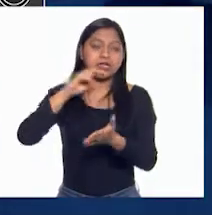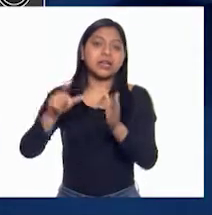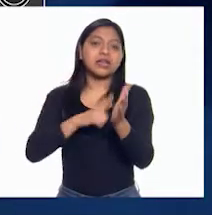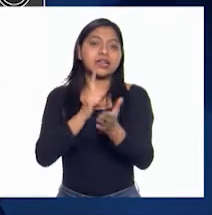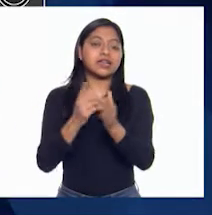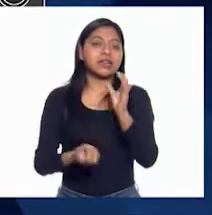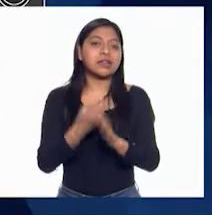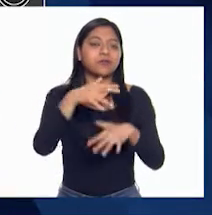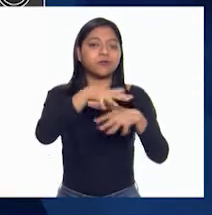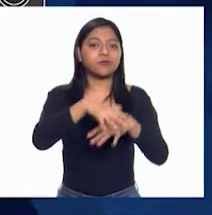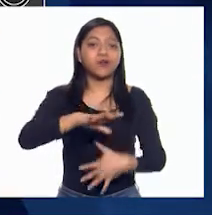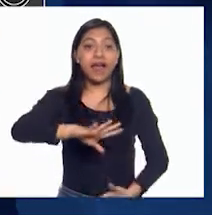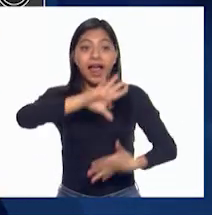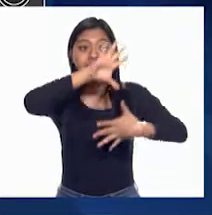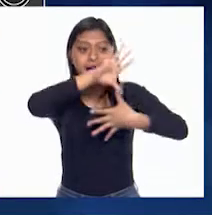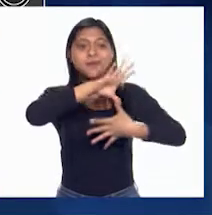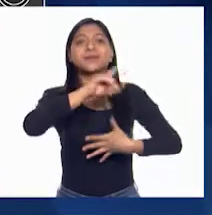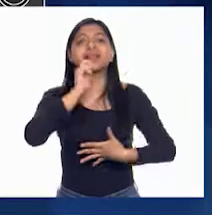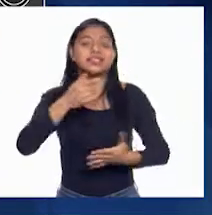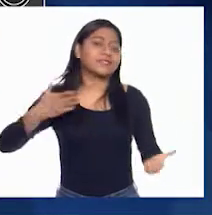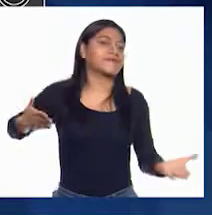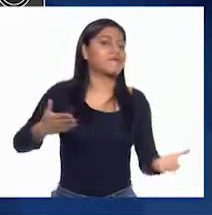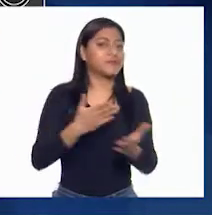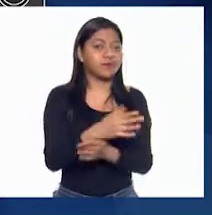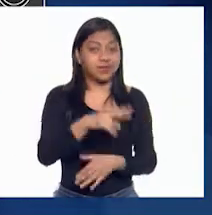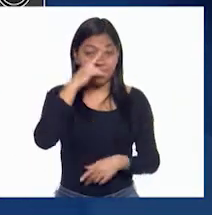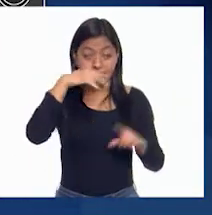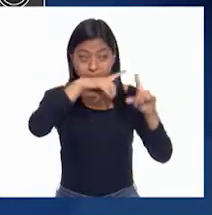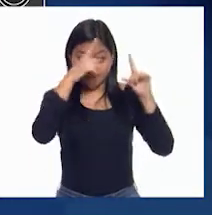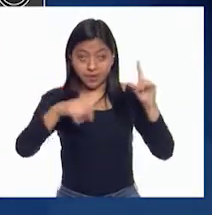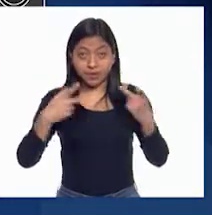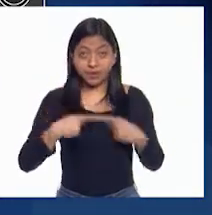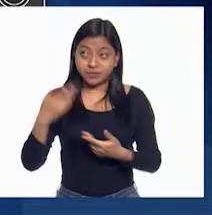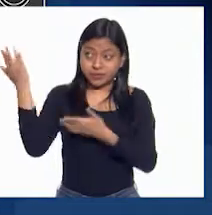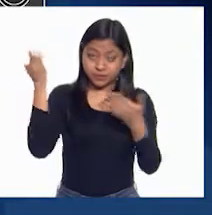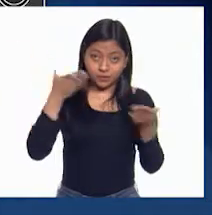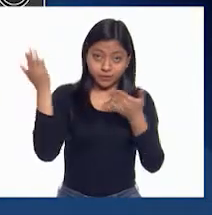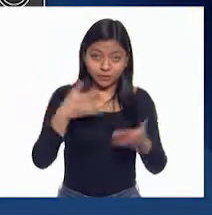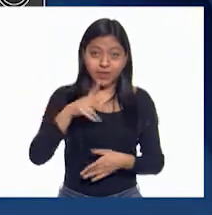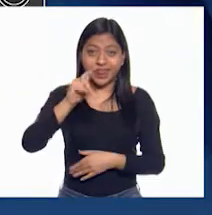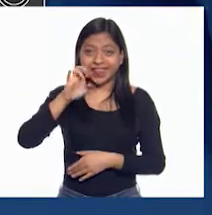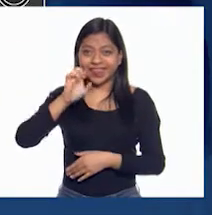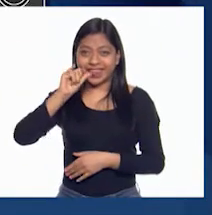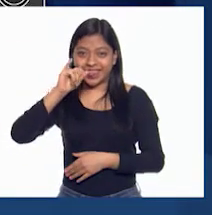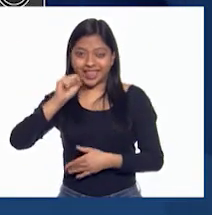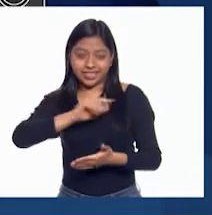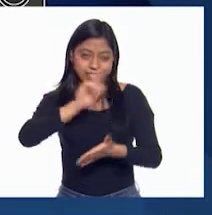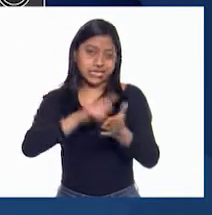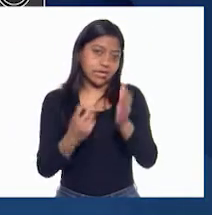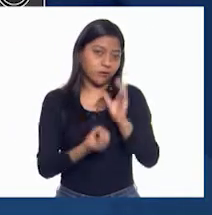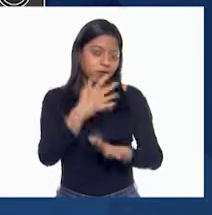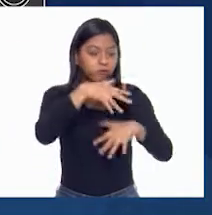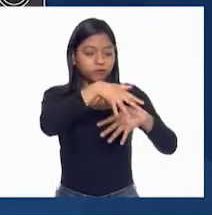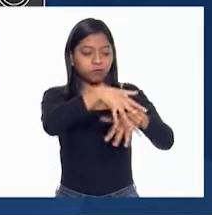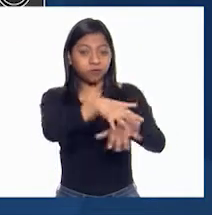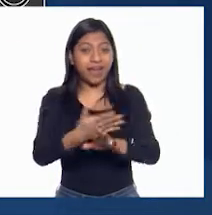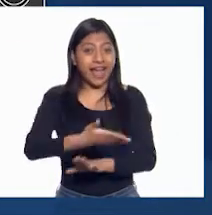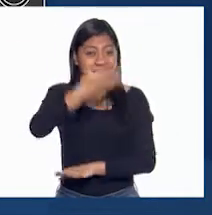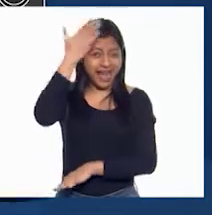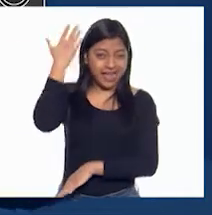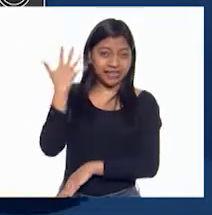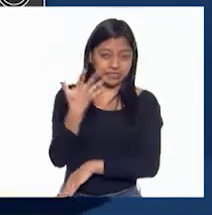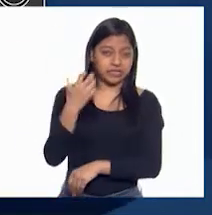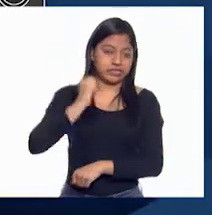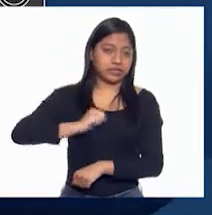en América se consuma la conquista. En México, los misioneros vienen con las tesis de la Contrarreforma. Hace 5 siglos,